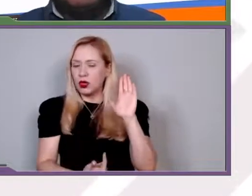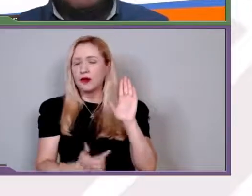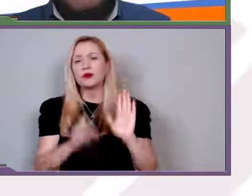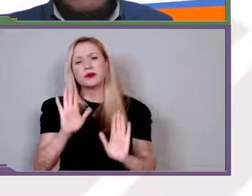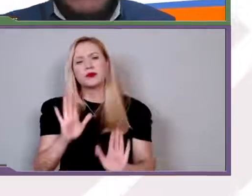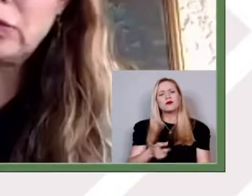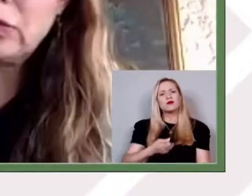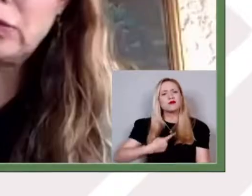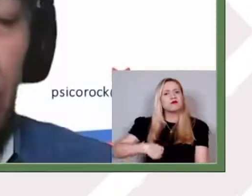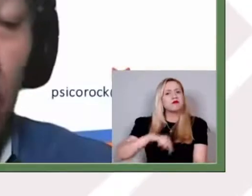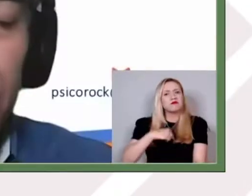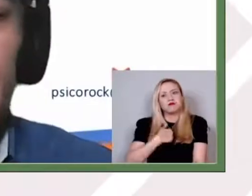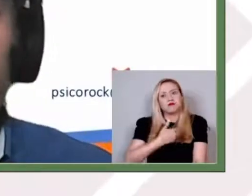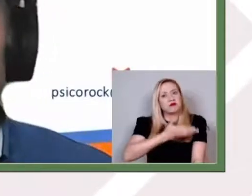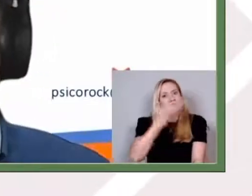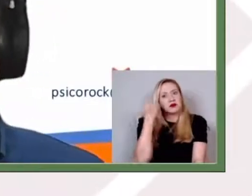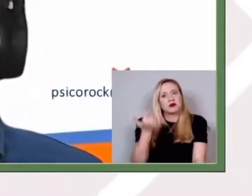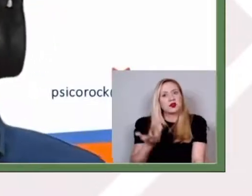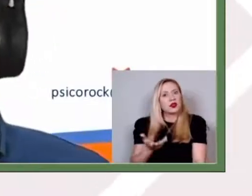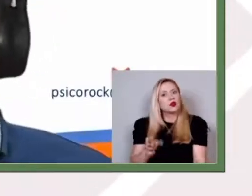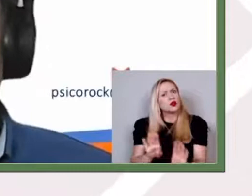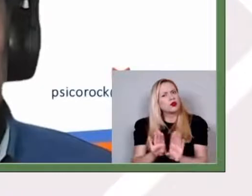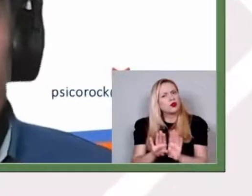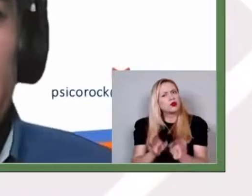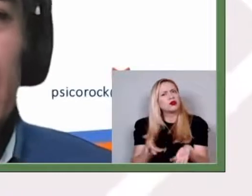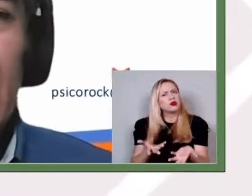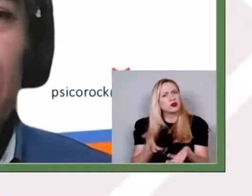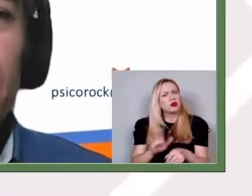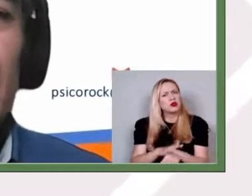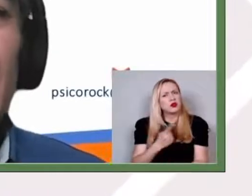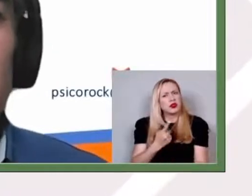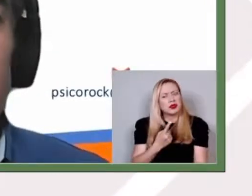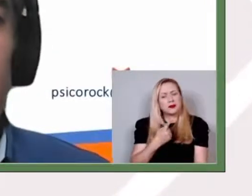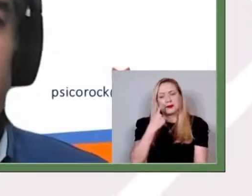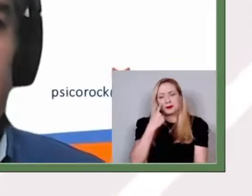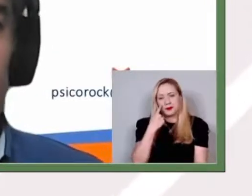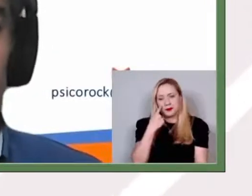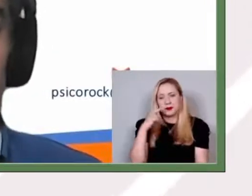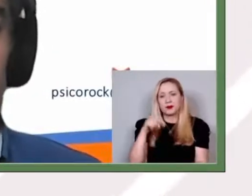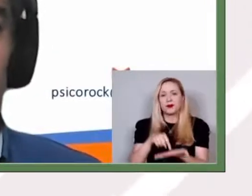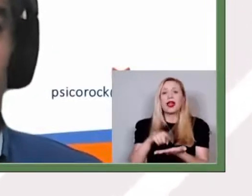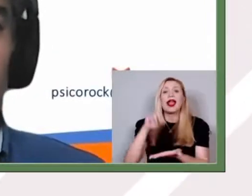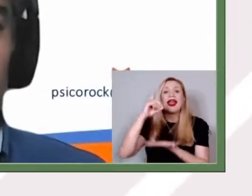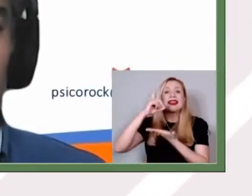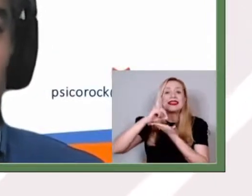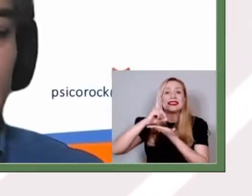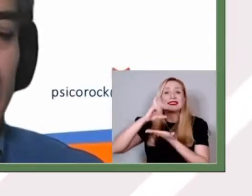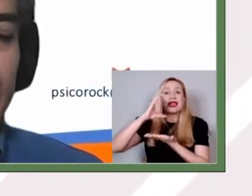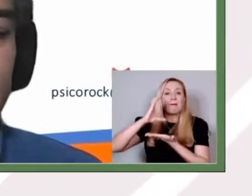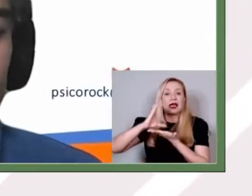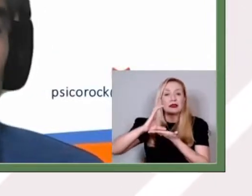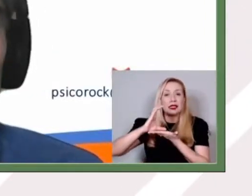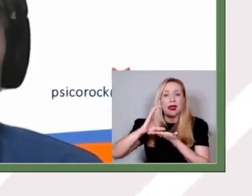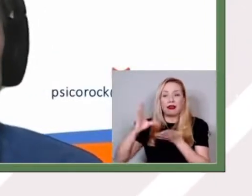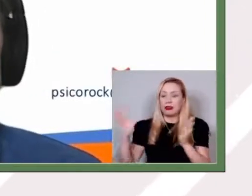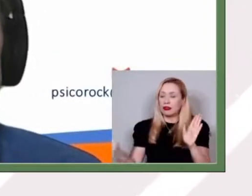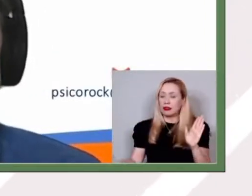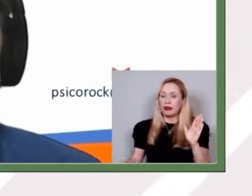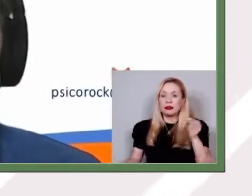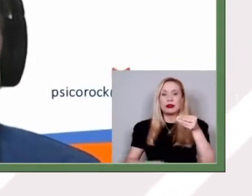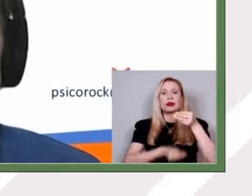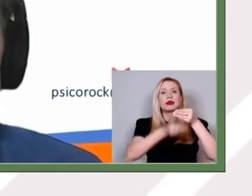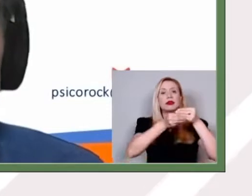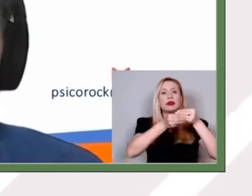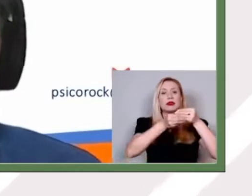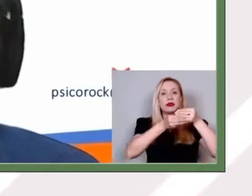tiene? Bueno, como te digo, está en el apartado de discapacidades. Entonces ahí se puede hablar de